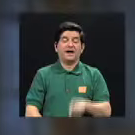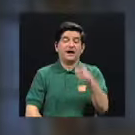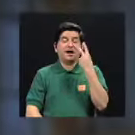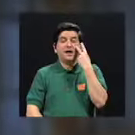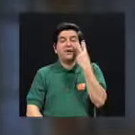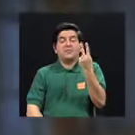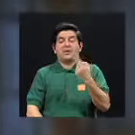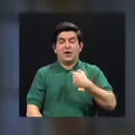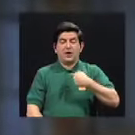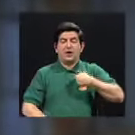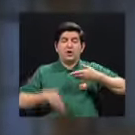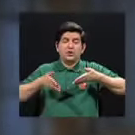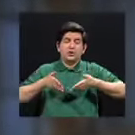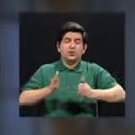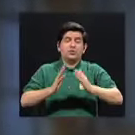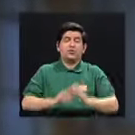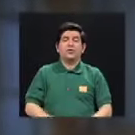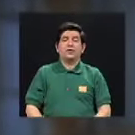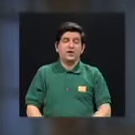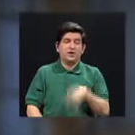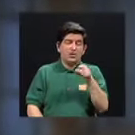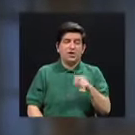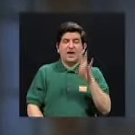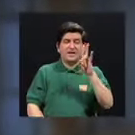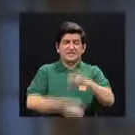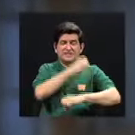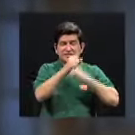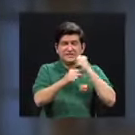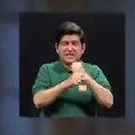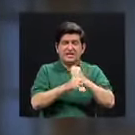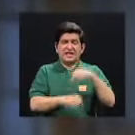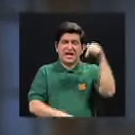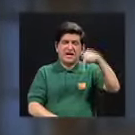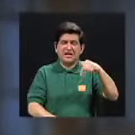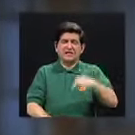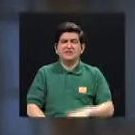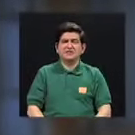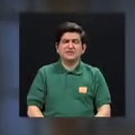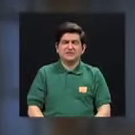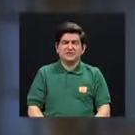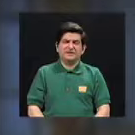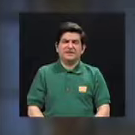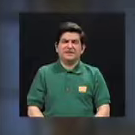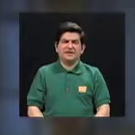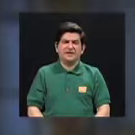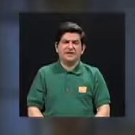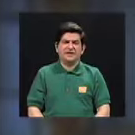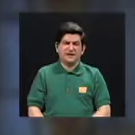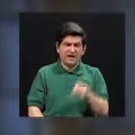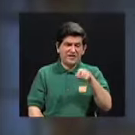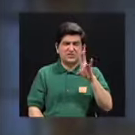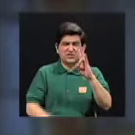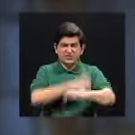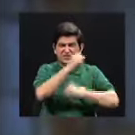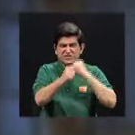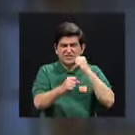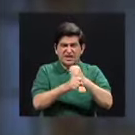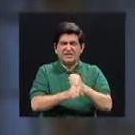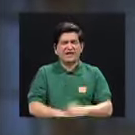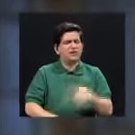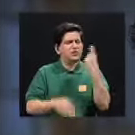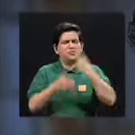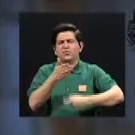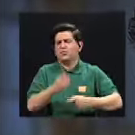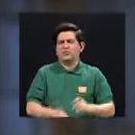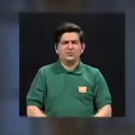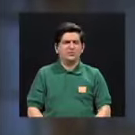Ay, viera, digo, que yo tuve un hijo que padeció 7 años. 7 años aquí. Y esos 7 años fueron